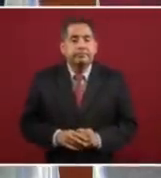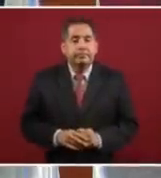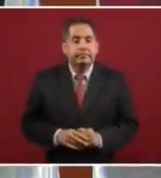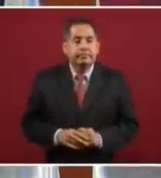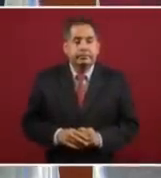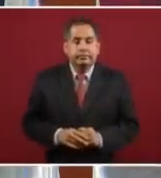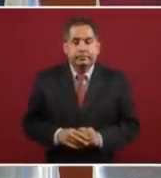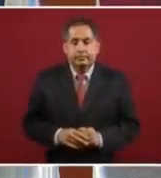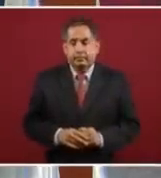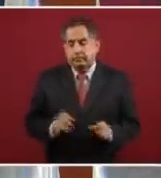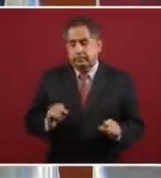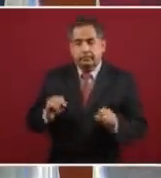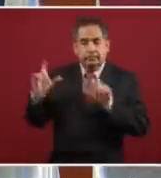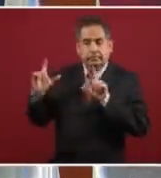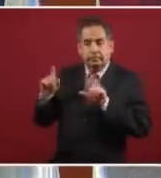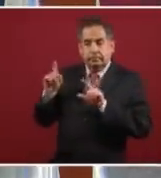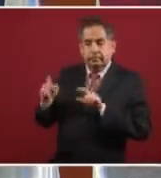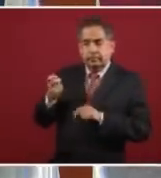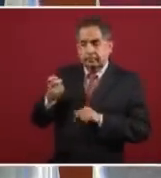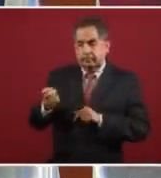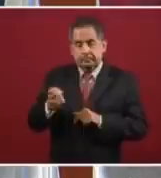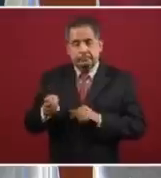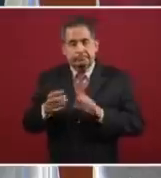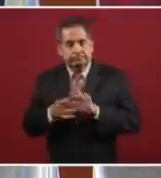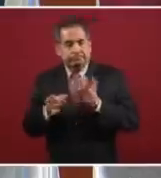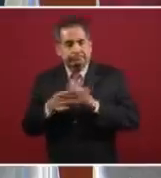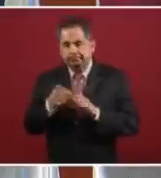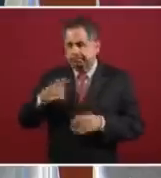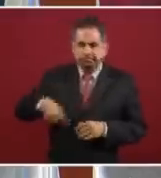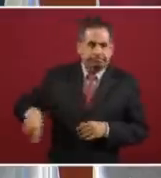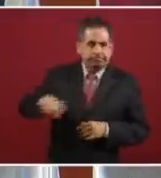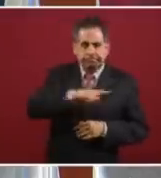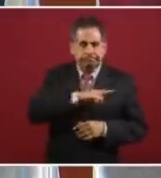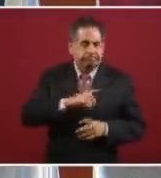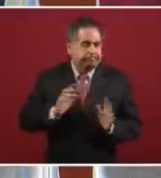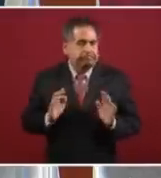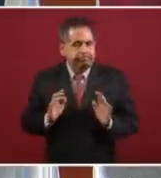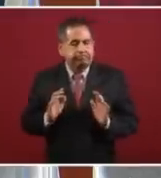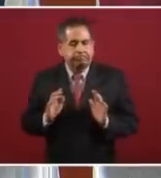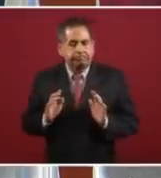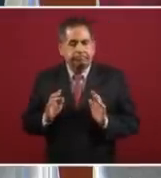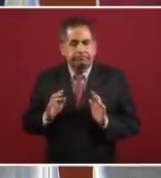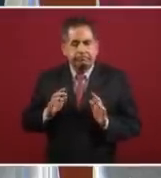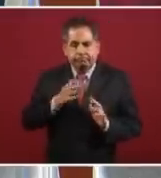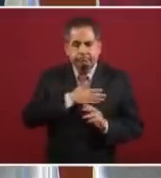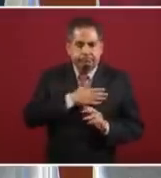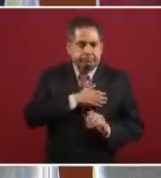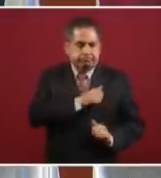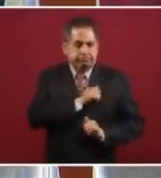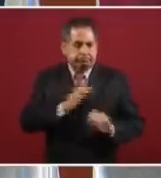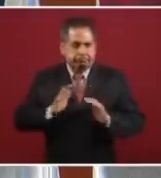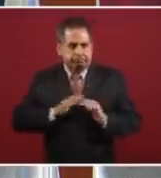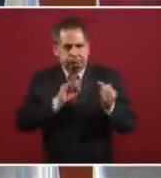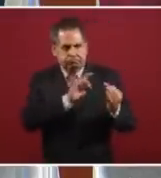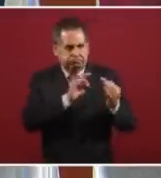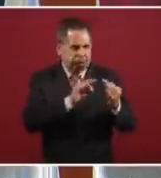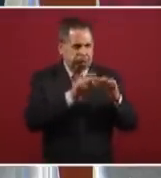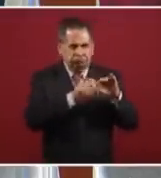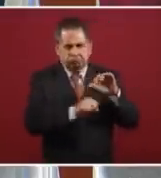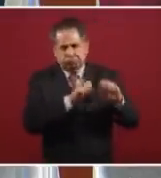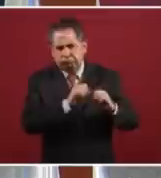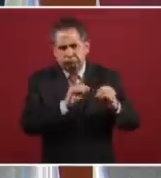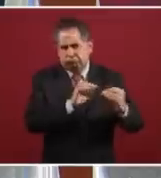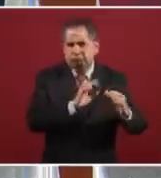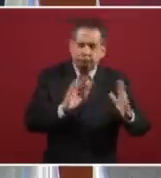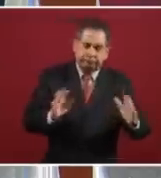Estas son parte de las tareas o lo que nos enfrentamos las Fuerzas Armadas en las tareas que